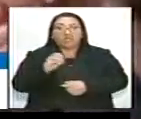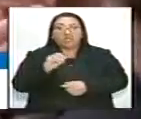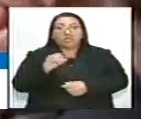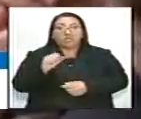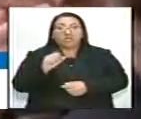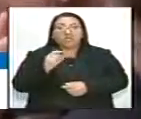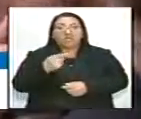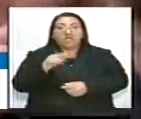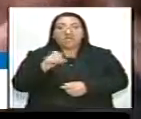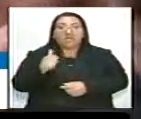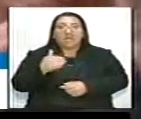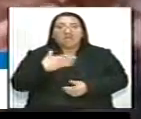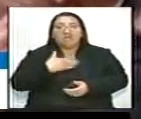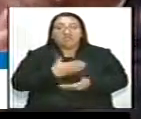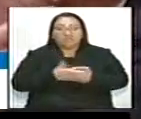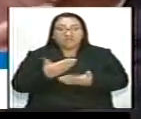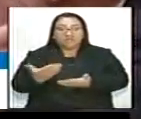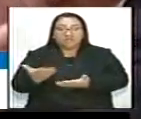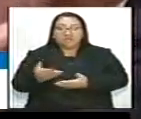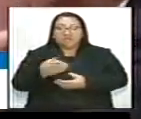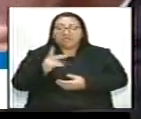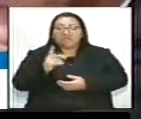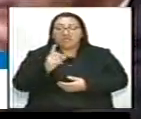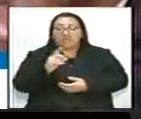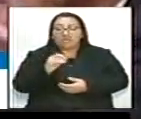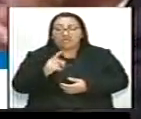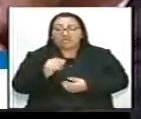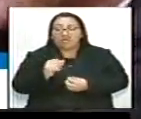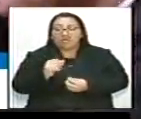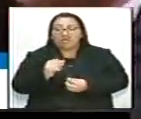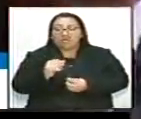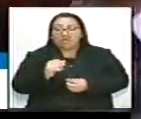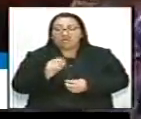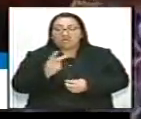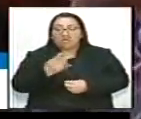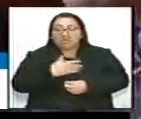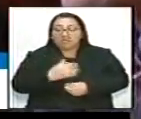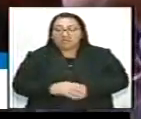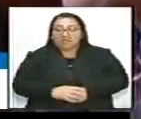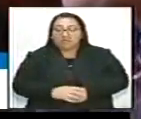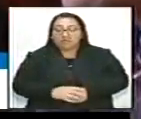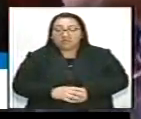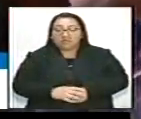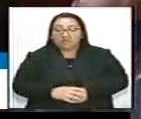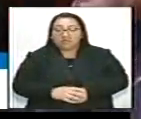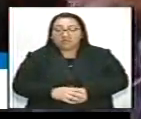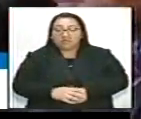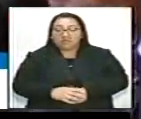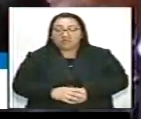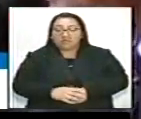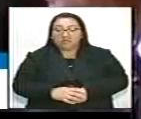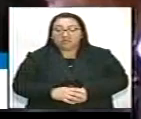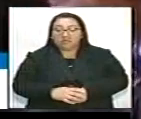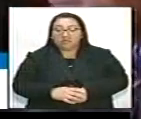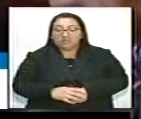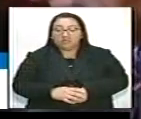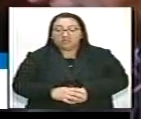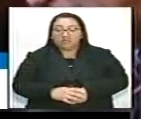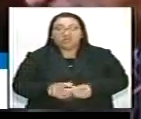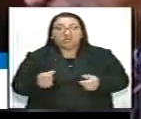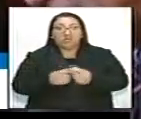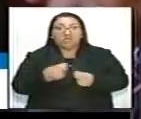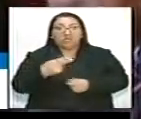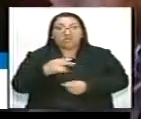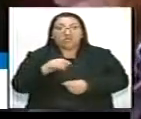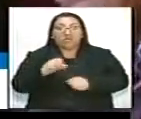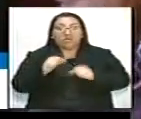como presidente, al congresista Carlos Domínguez Herrera como vicepresidente y a la congresista Indira Wilca Flores